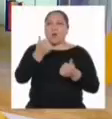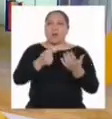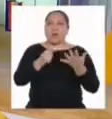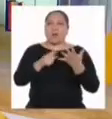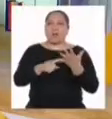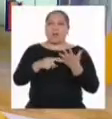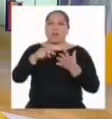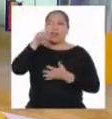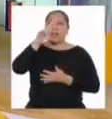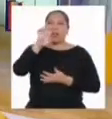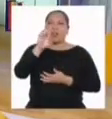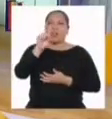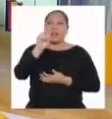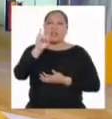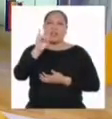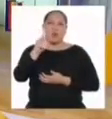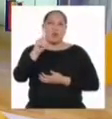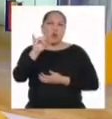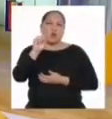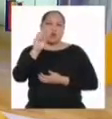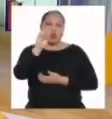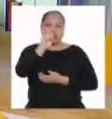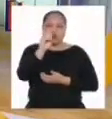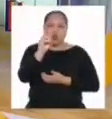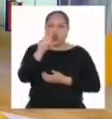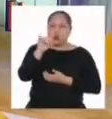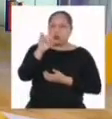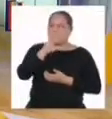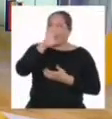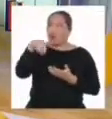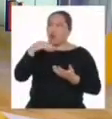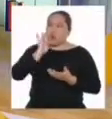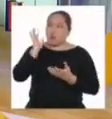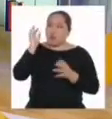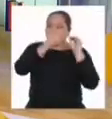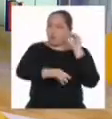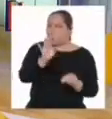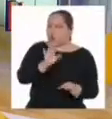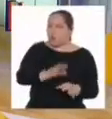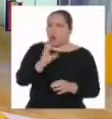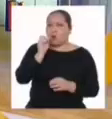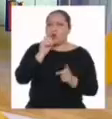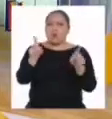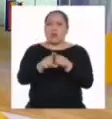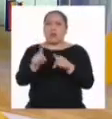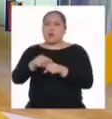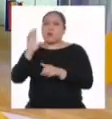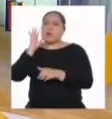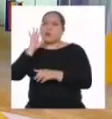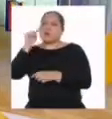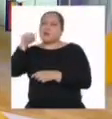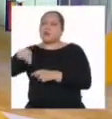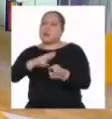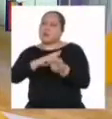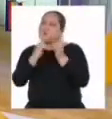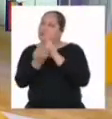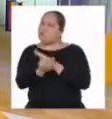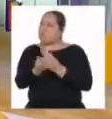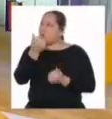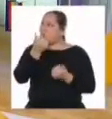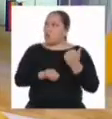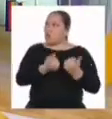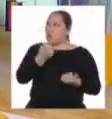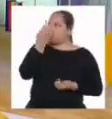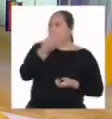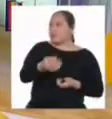exactamente residuo sólido. ¿Nos referimos a todo lo que arrojamos al tacho de basura o también a lo que botamos al tacho de reciclaje?